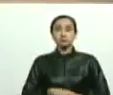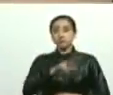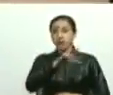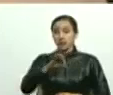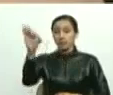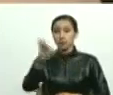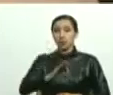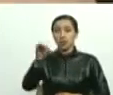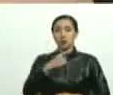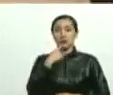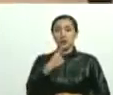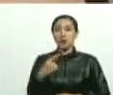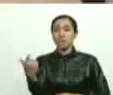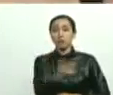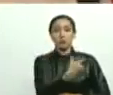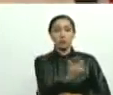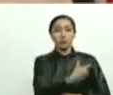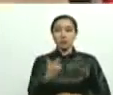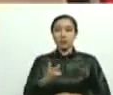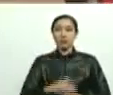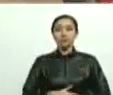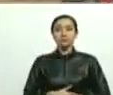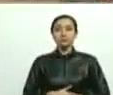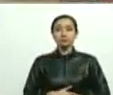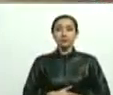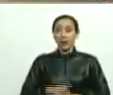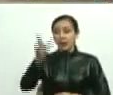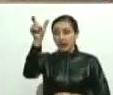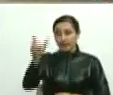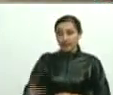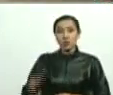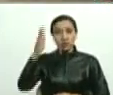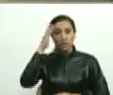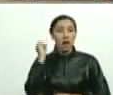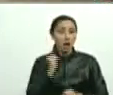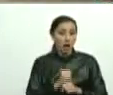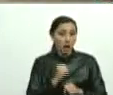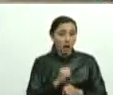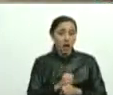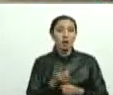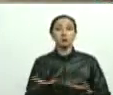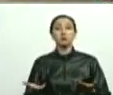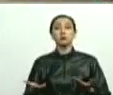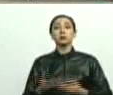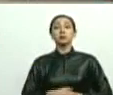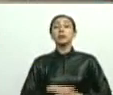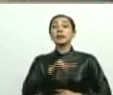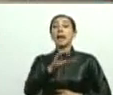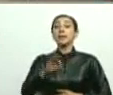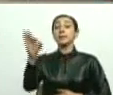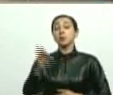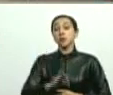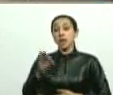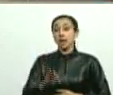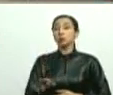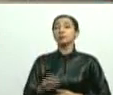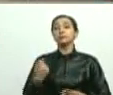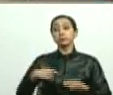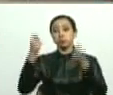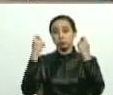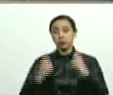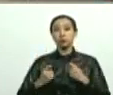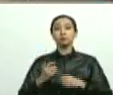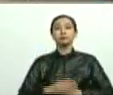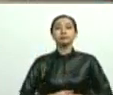30%. Porque se entiende que alguien que esté en funciones, por lo menos debe tener el 30% de postulaciones, ¿verdad?